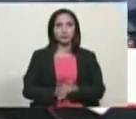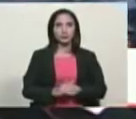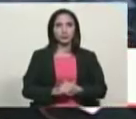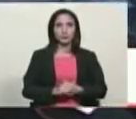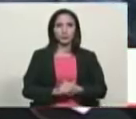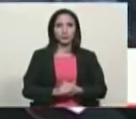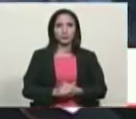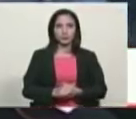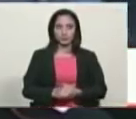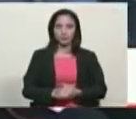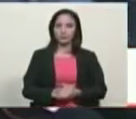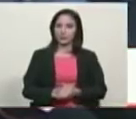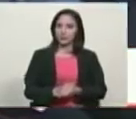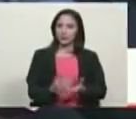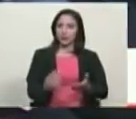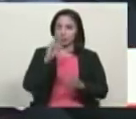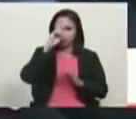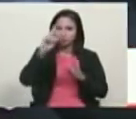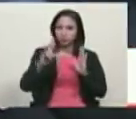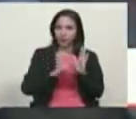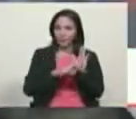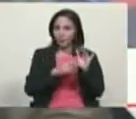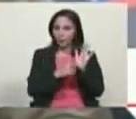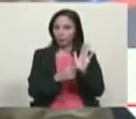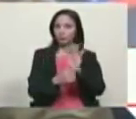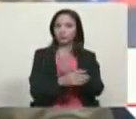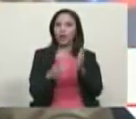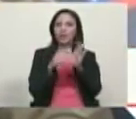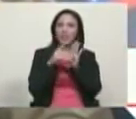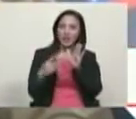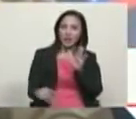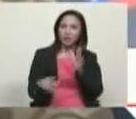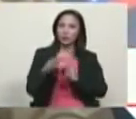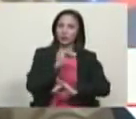Un documento exigiendo se respete el derecho internacional.